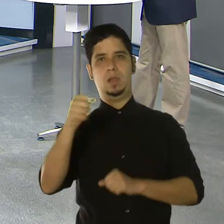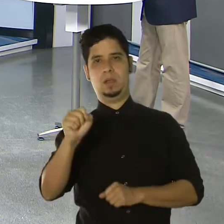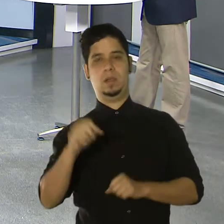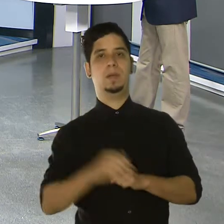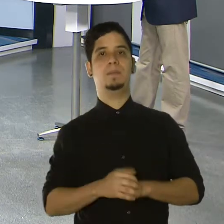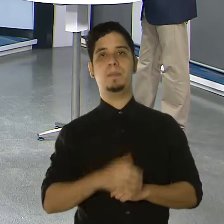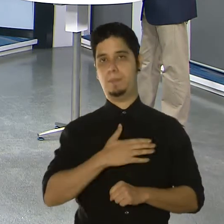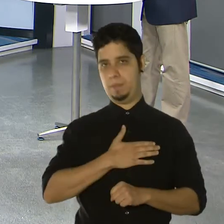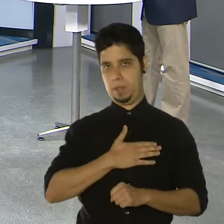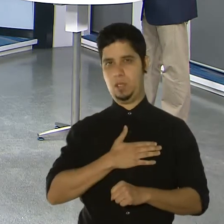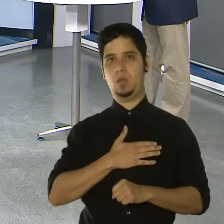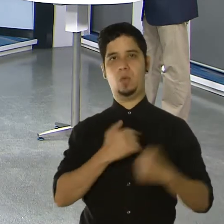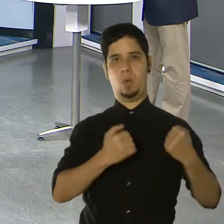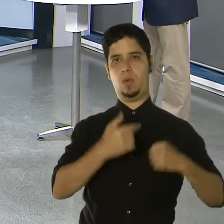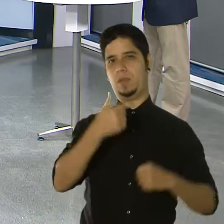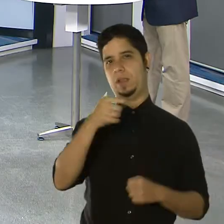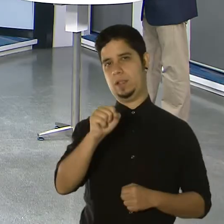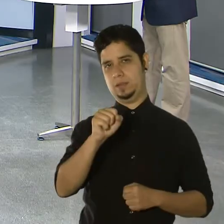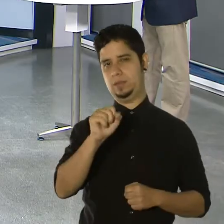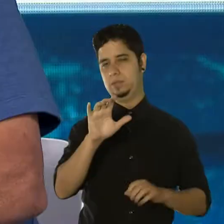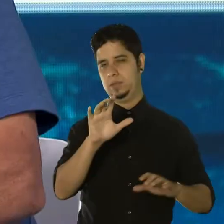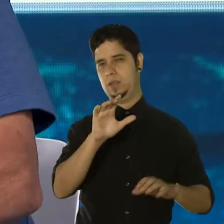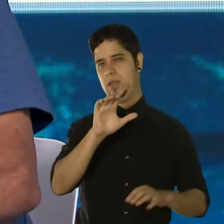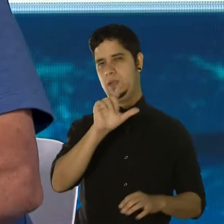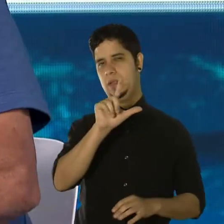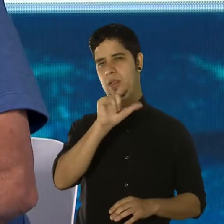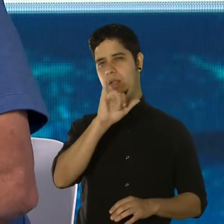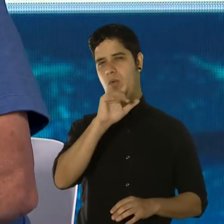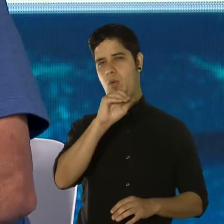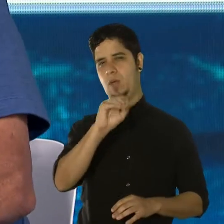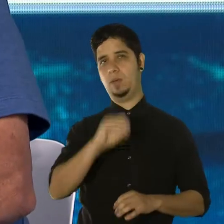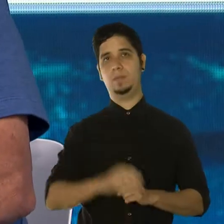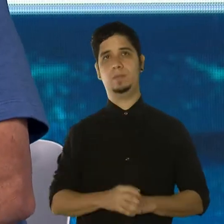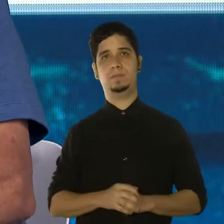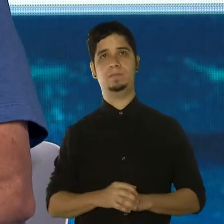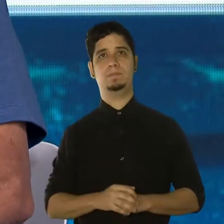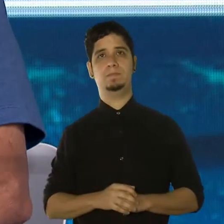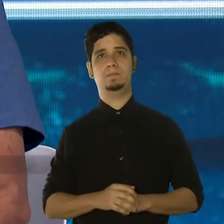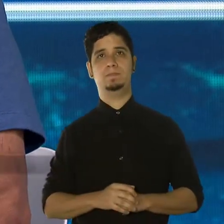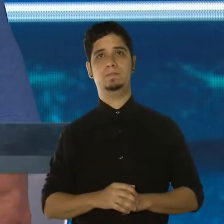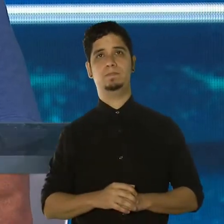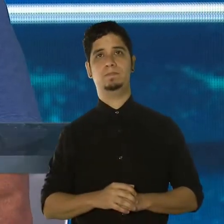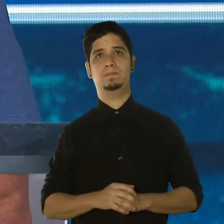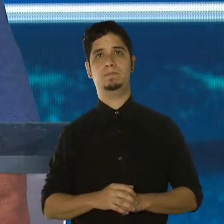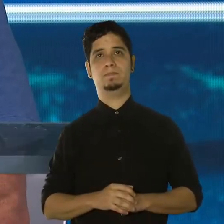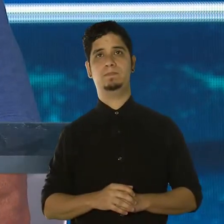gas licuado, lo que utilizamos el gas licuado. Bueno, es que es un gasto